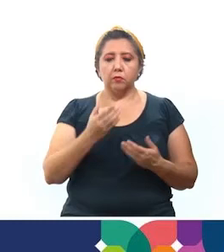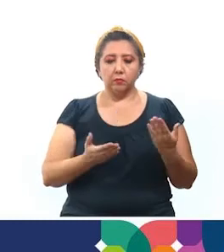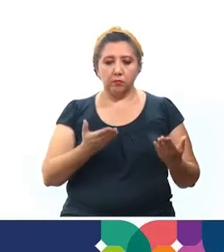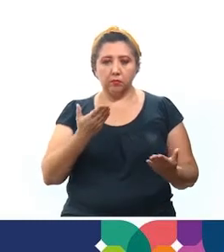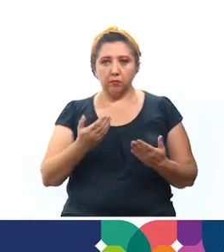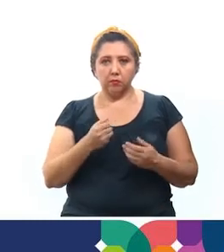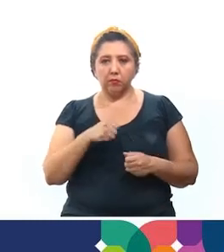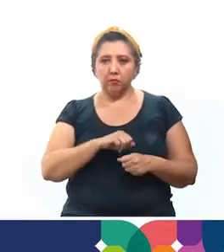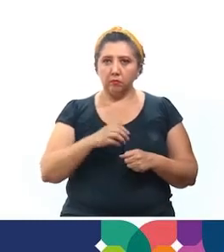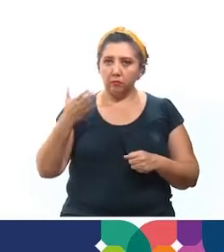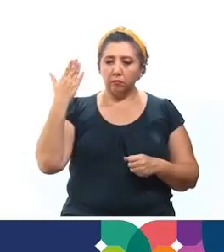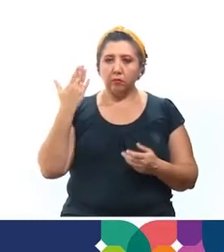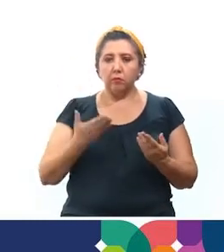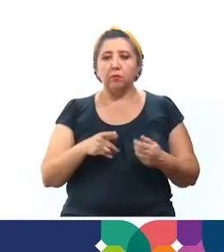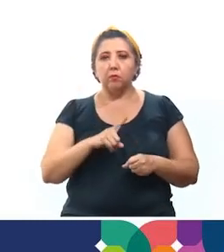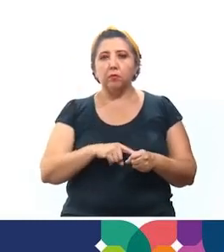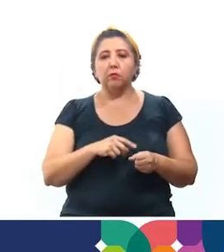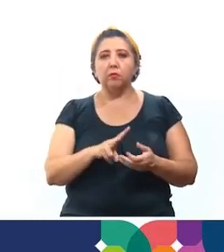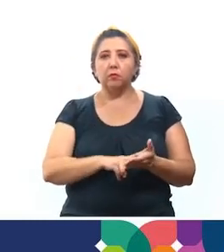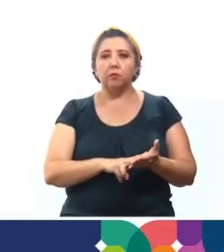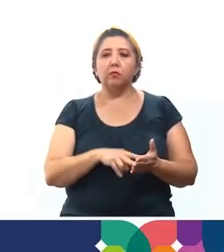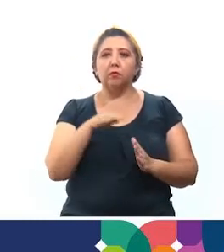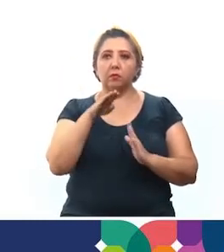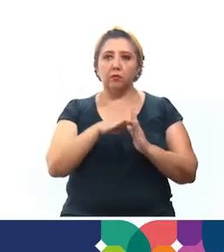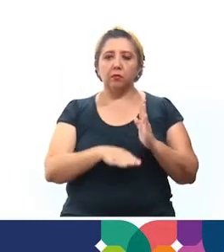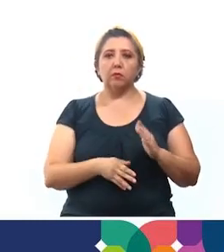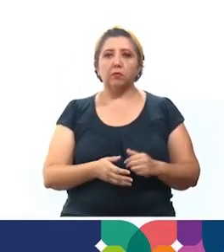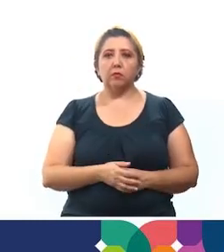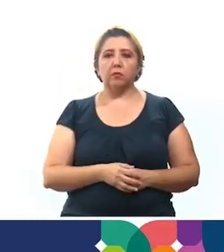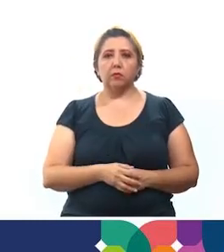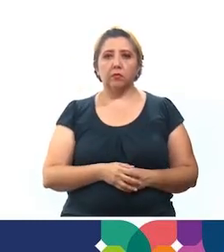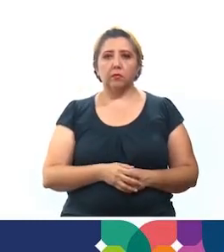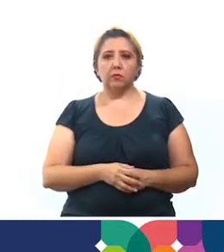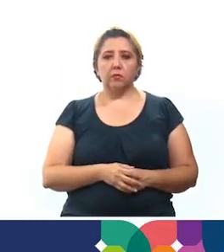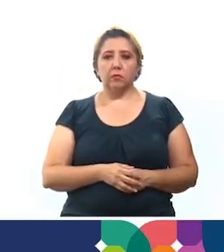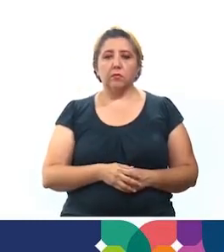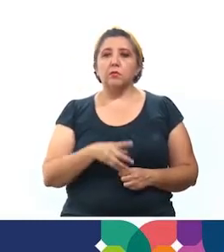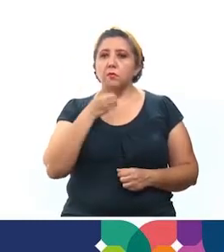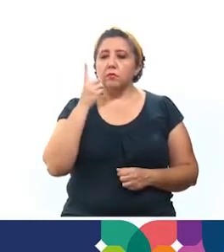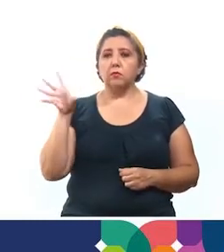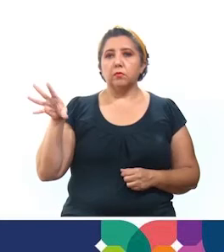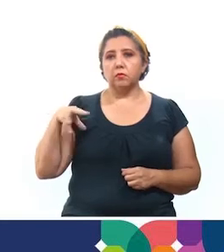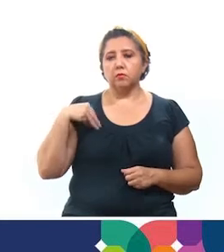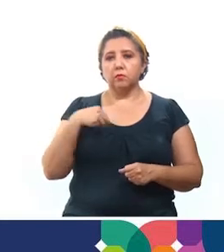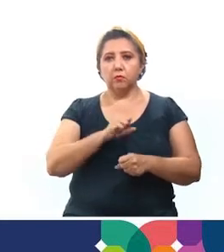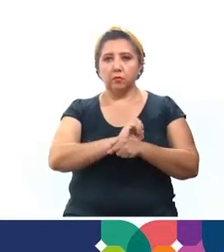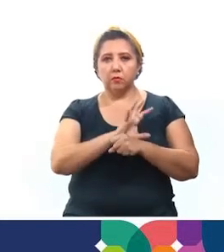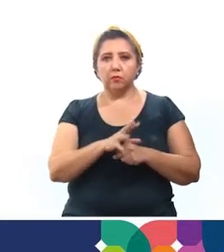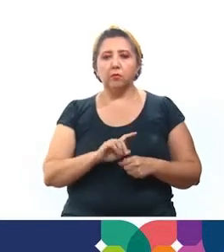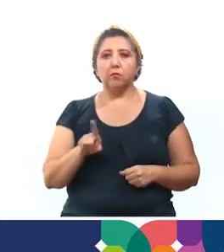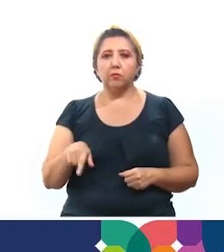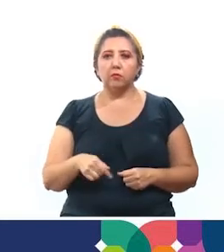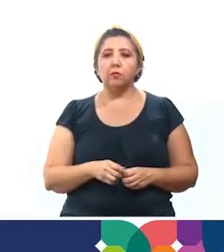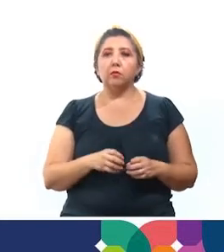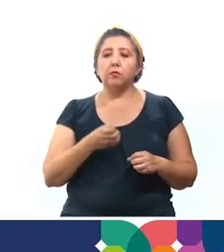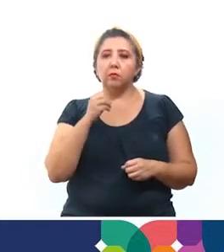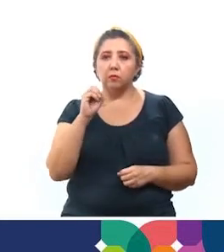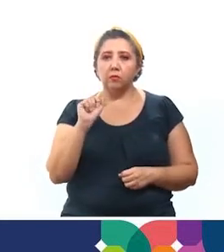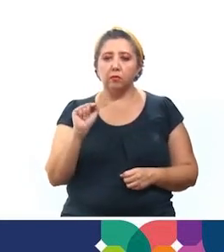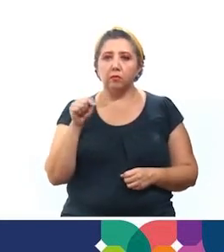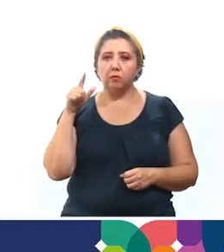respecto a la semana anterior está en color verde y en descenso. El ritmo de contagiosidad del coronavirus está